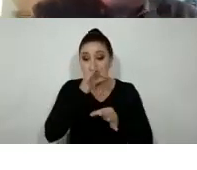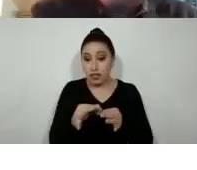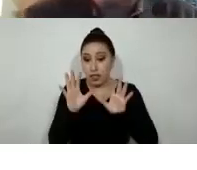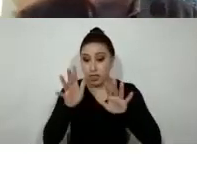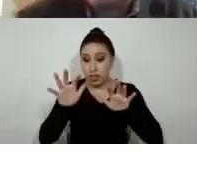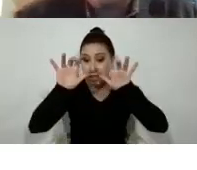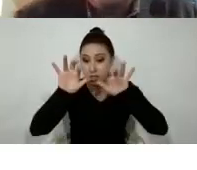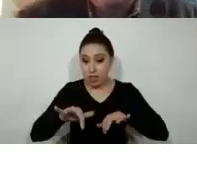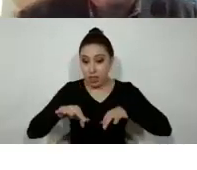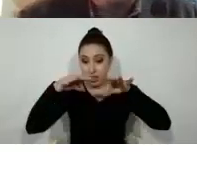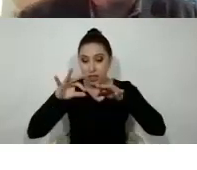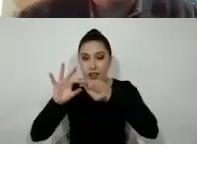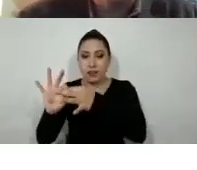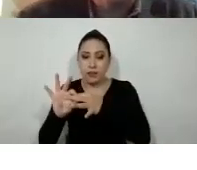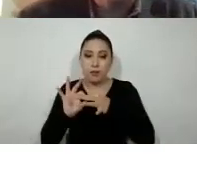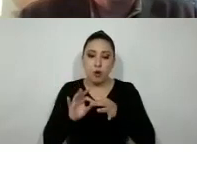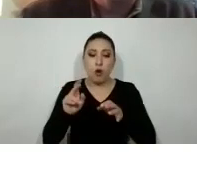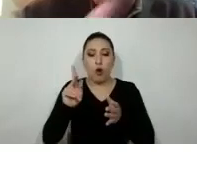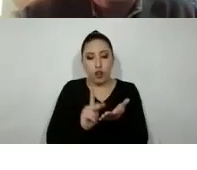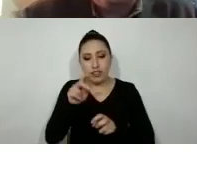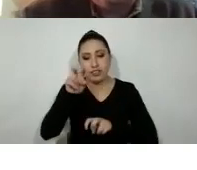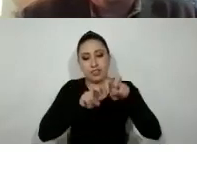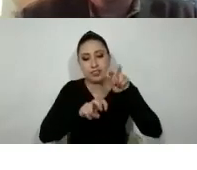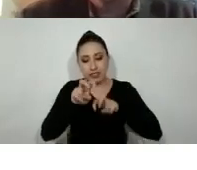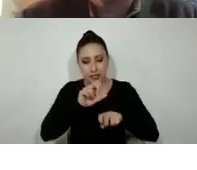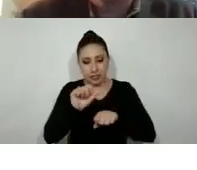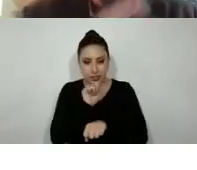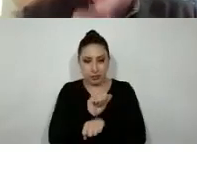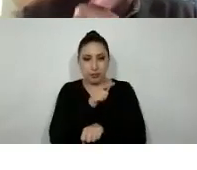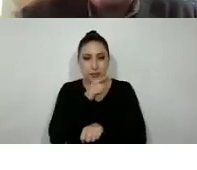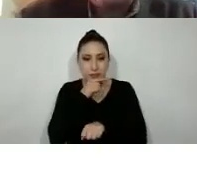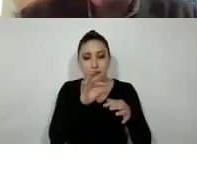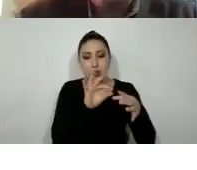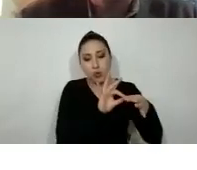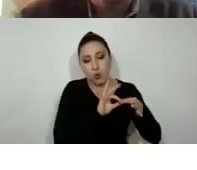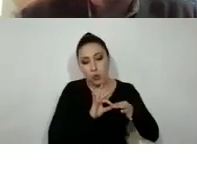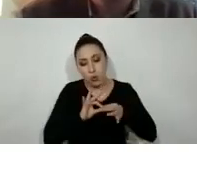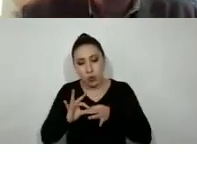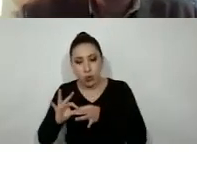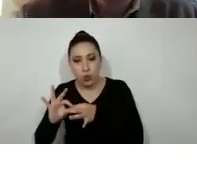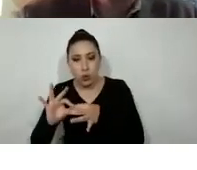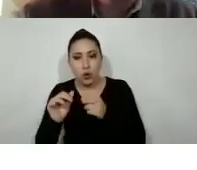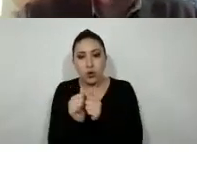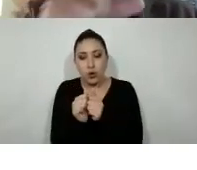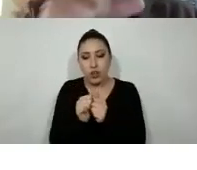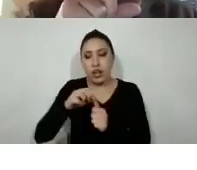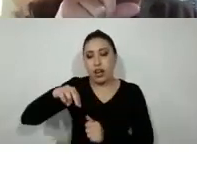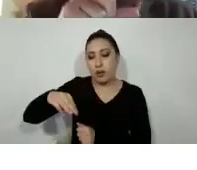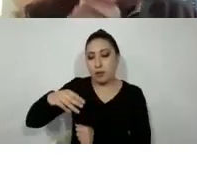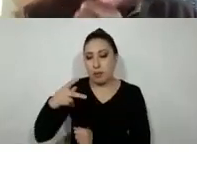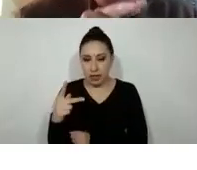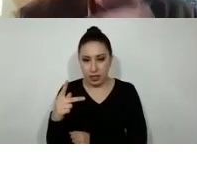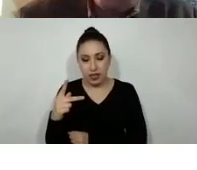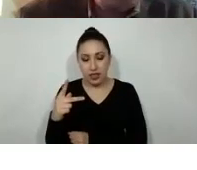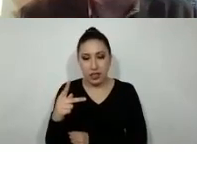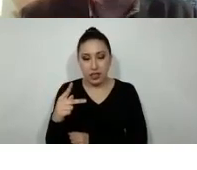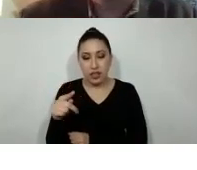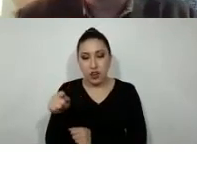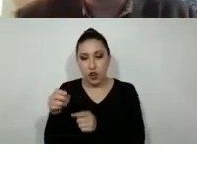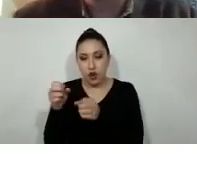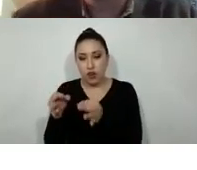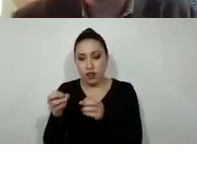ya a la Fiscalía o a la Procuraduría, es decir, con el Ministerio Público en la sede ministerial, donde ahí se lleva a cabo